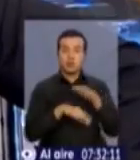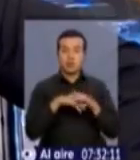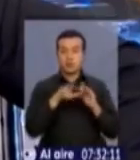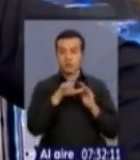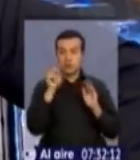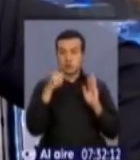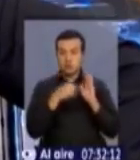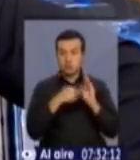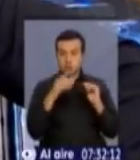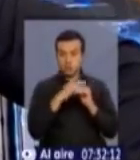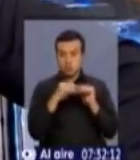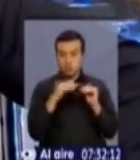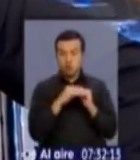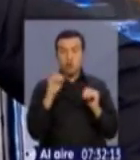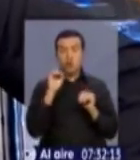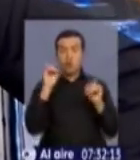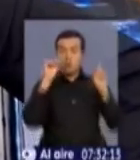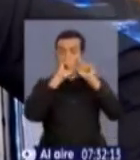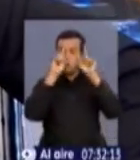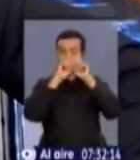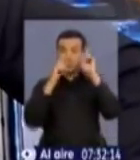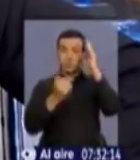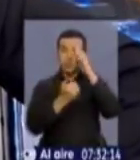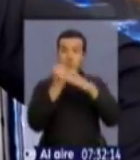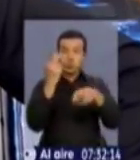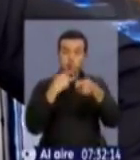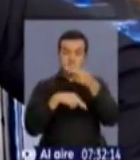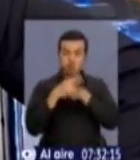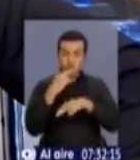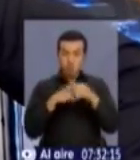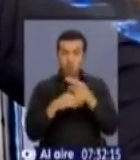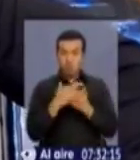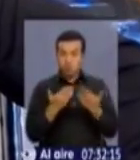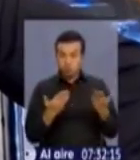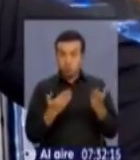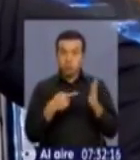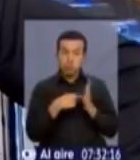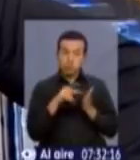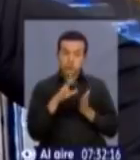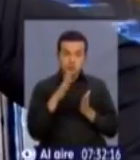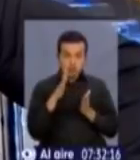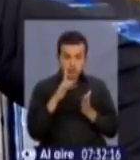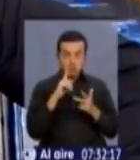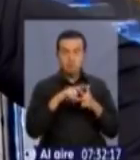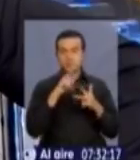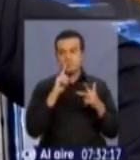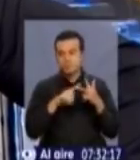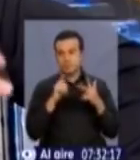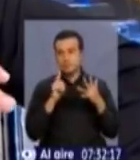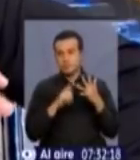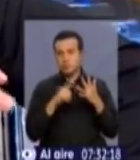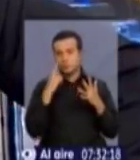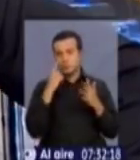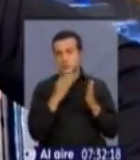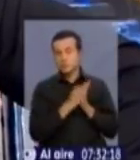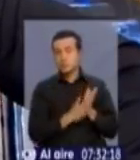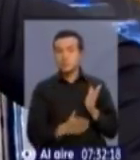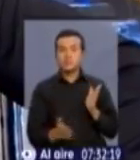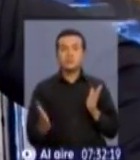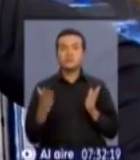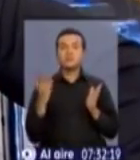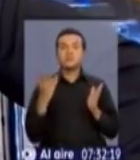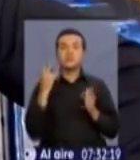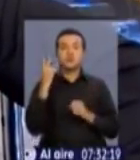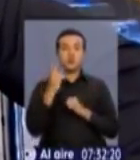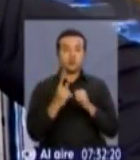que emprendan o realicen emprendimientos nuevos dentro de estas características estarían exonerado por dos años